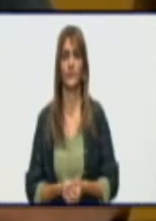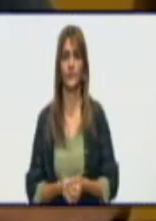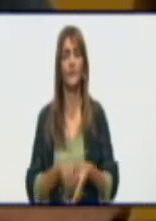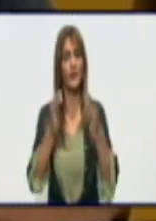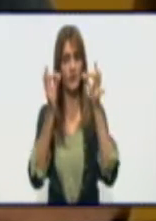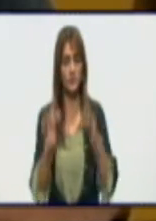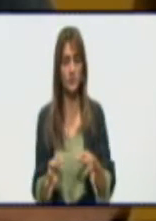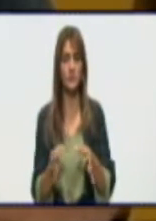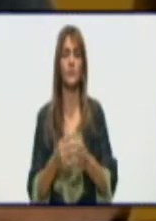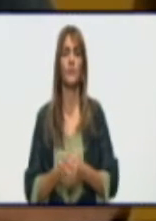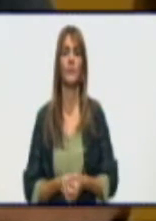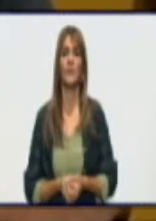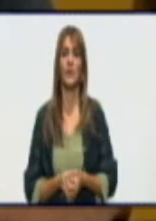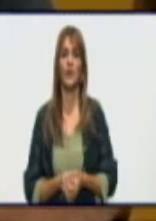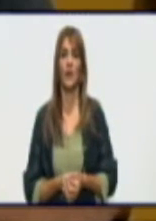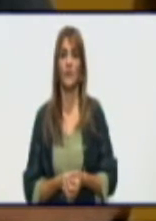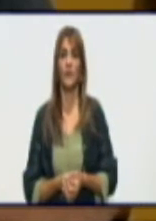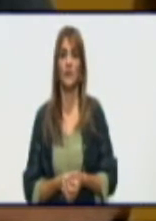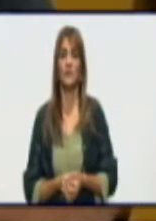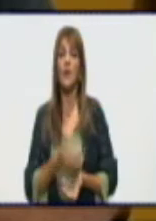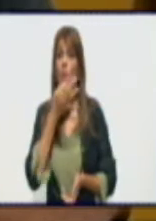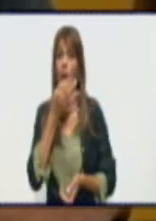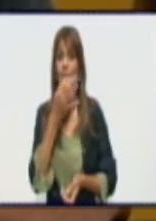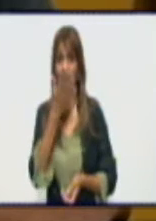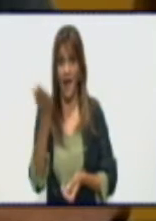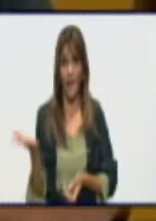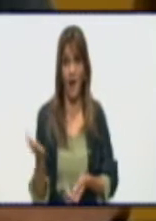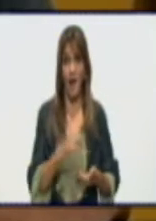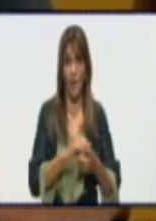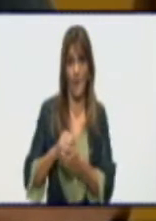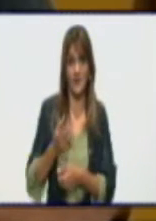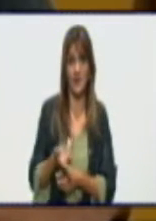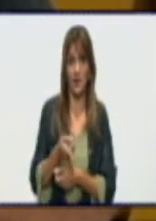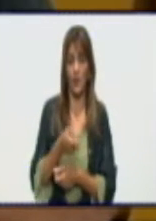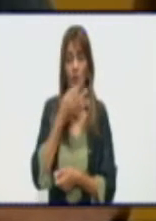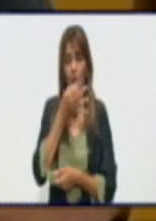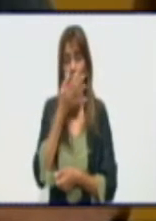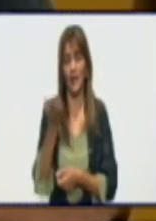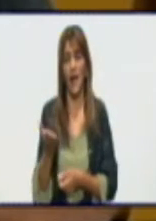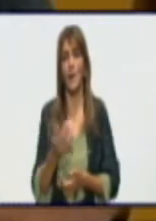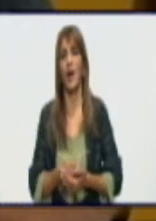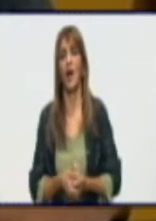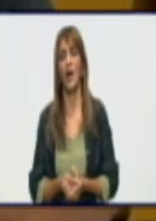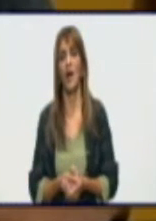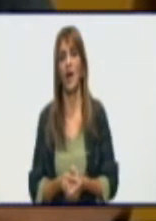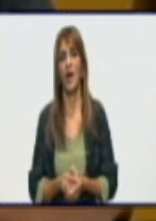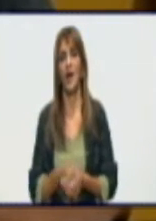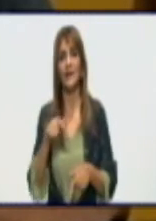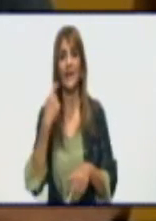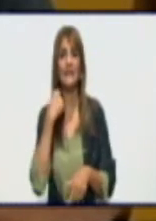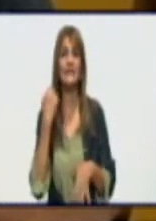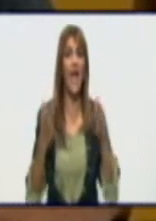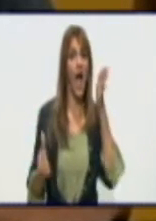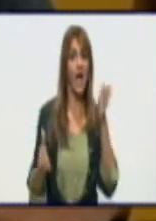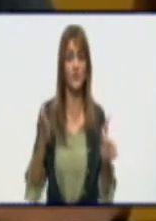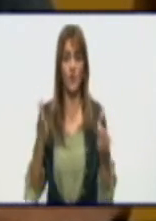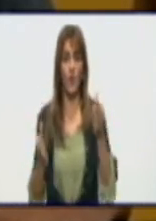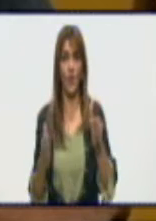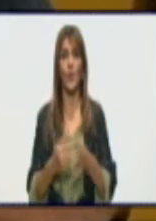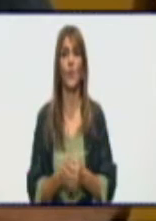Realmente nosotros, como explicaba el compañero Pierre, hemos tenido en este año un serio